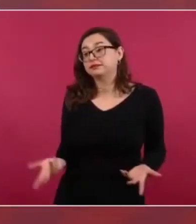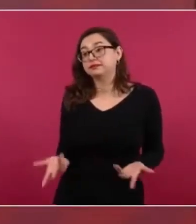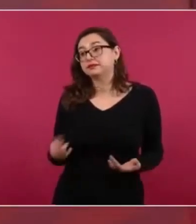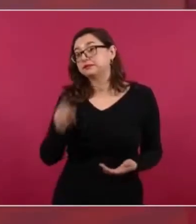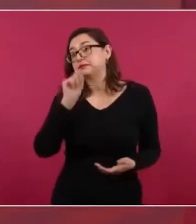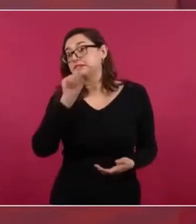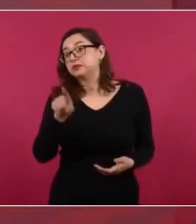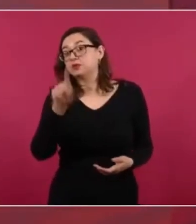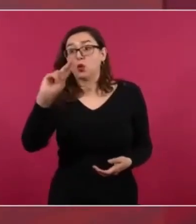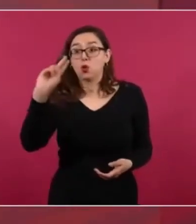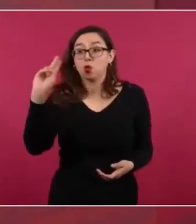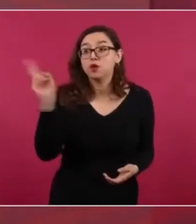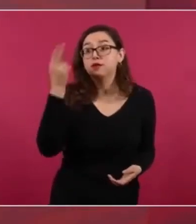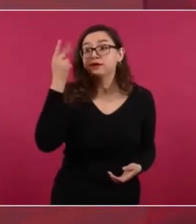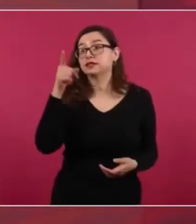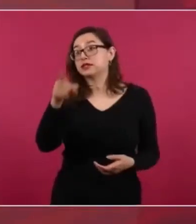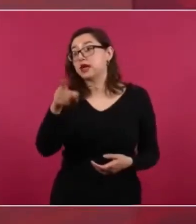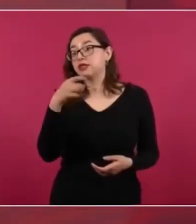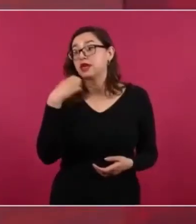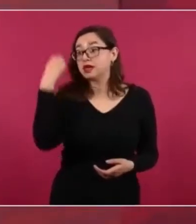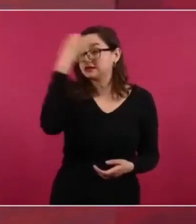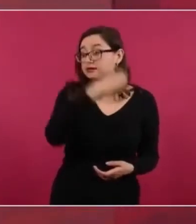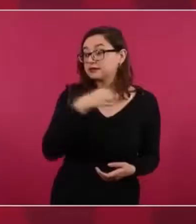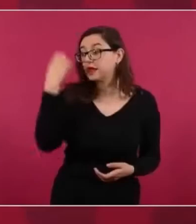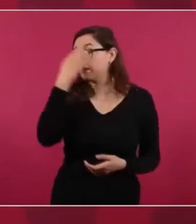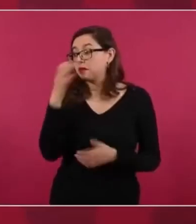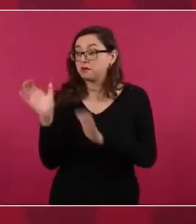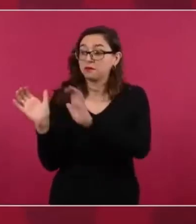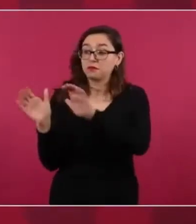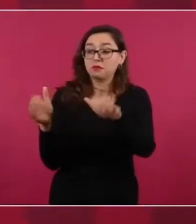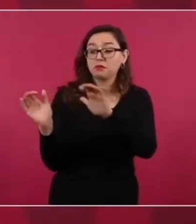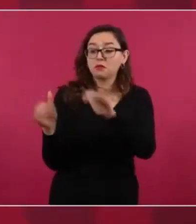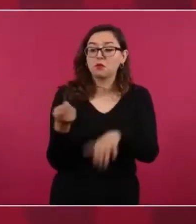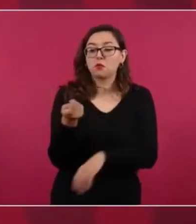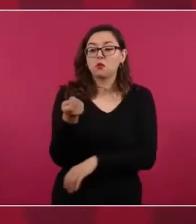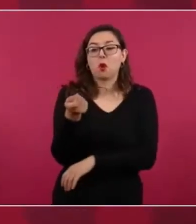Como iban a limitar la cobertura,